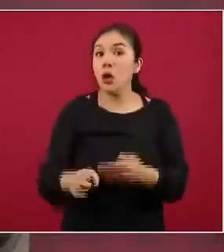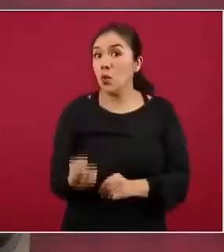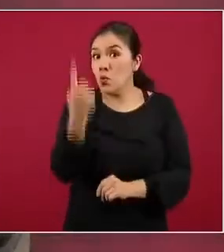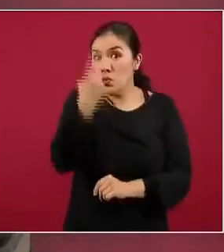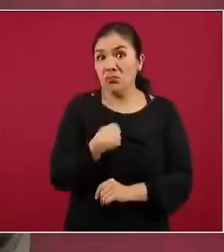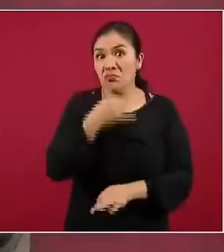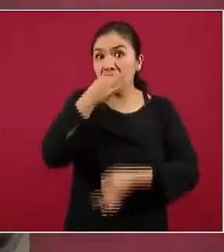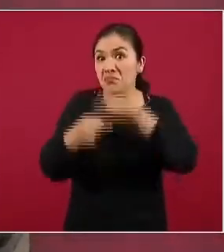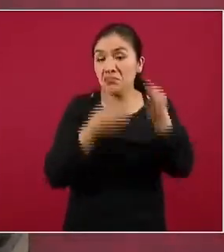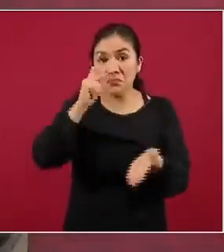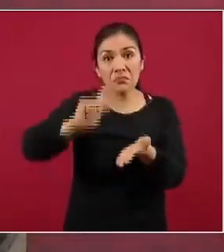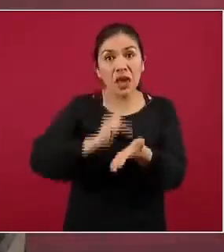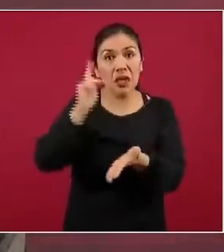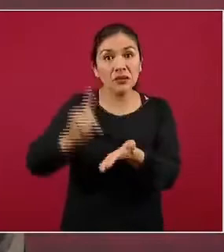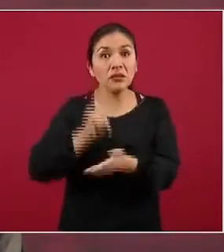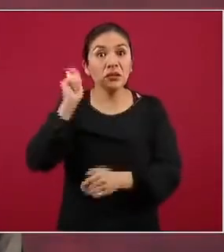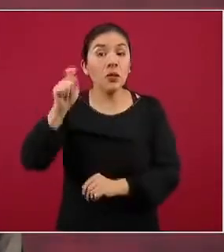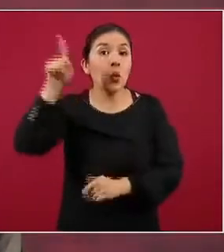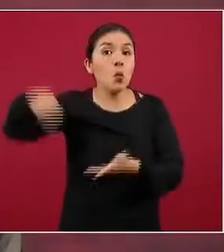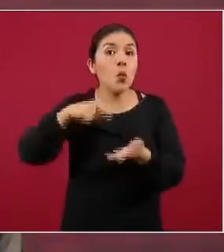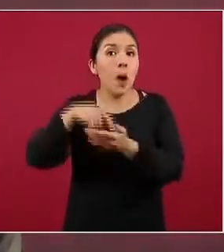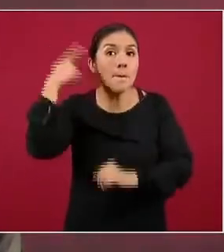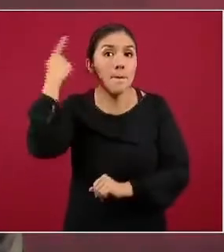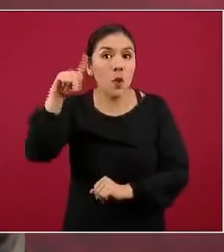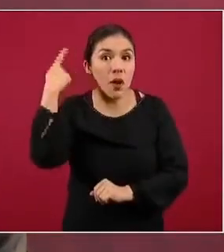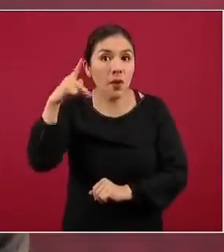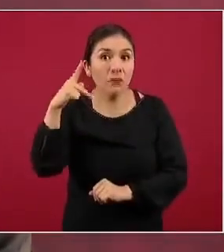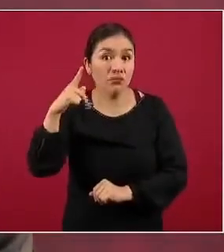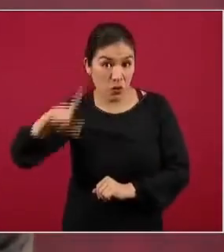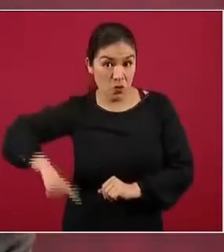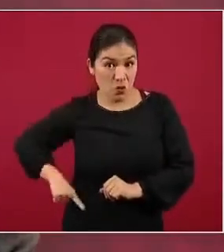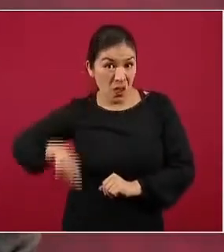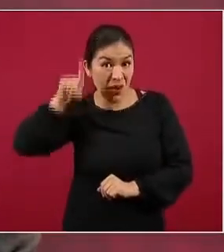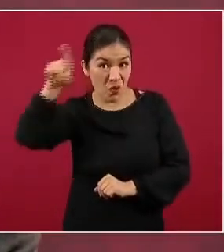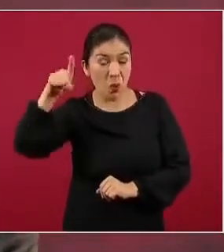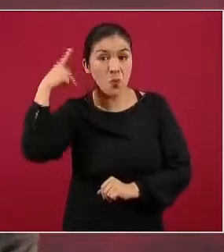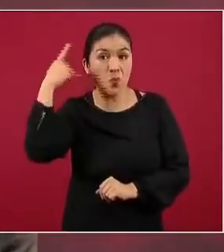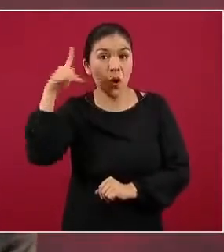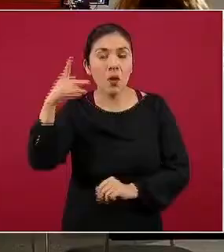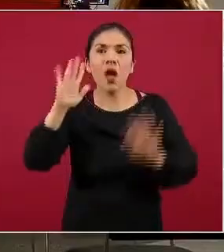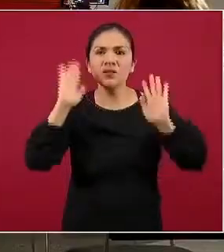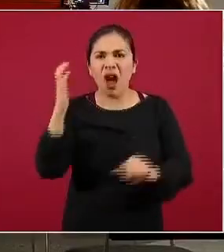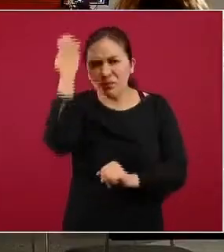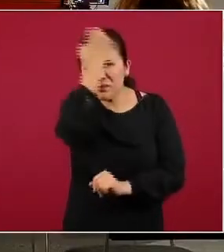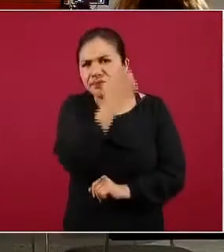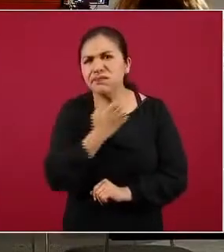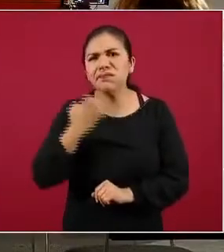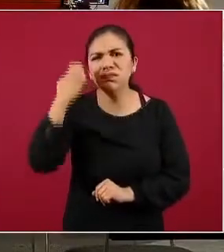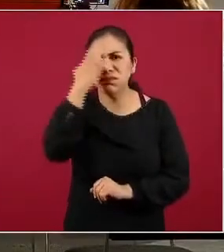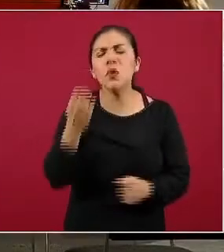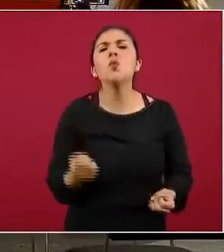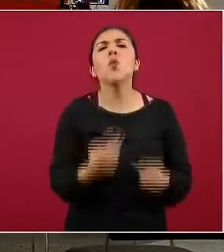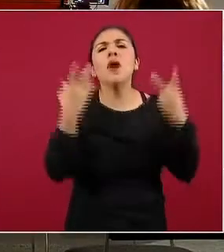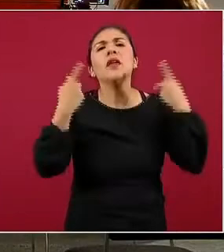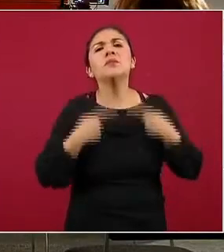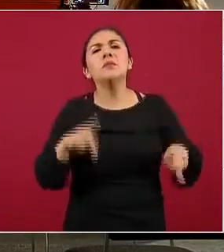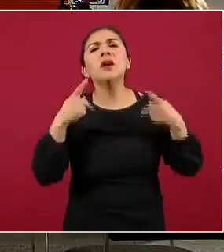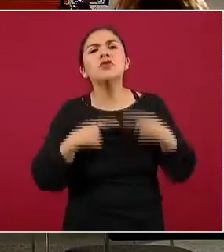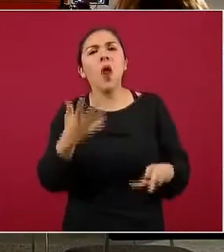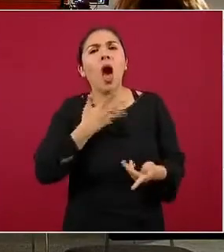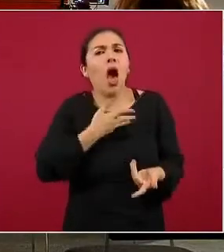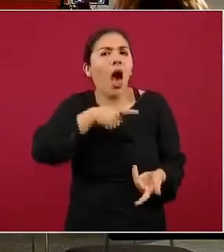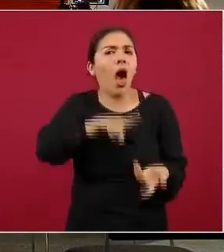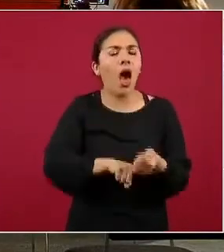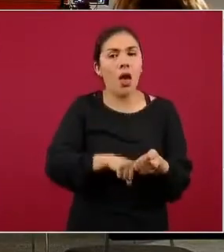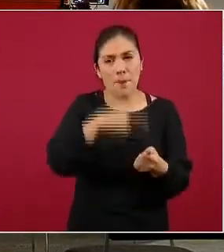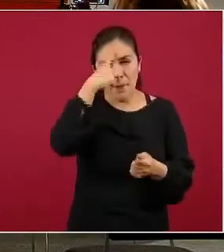que hemos mencionado varias veces es Puebla, donde el gobierno de Puebla analizó la cantidad de personas que están